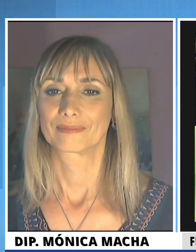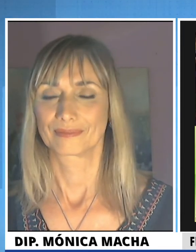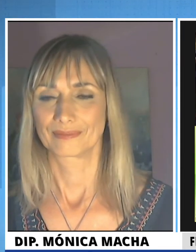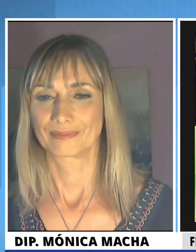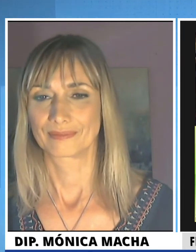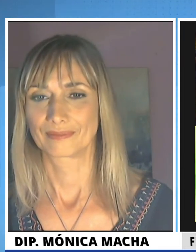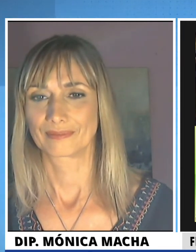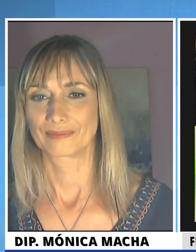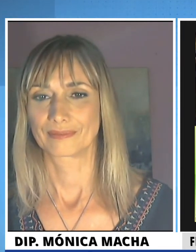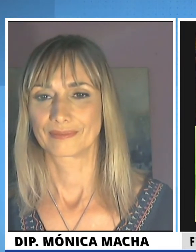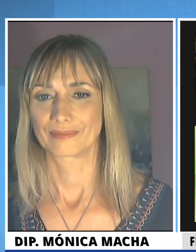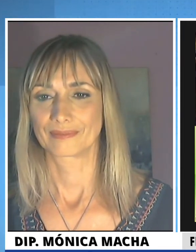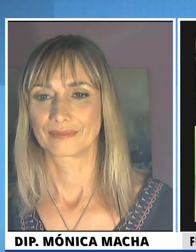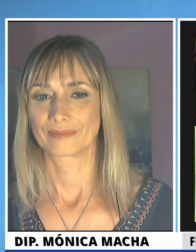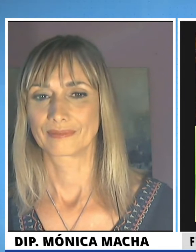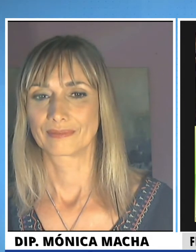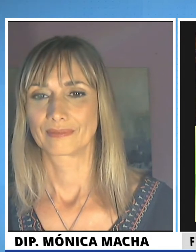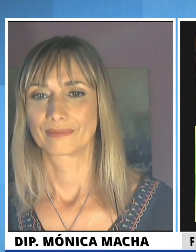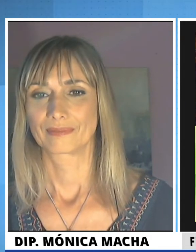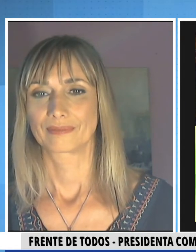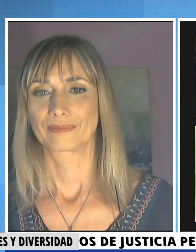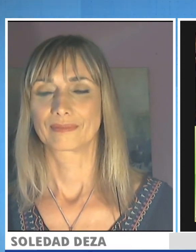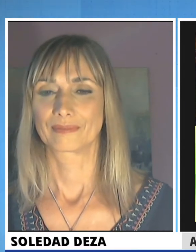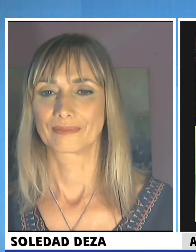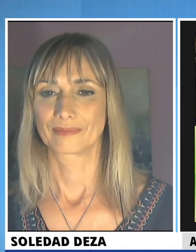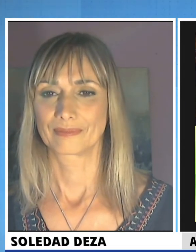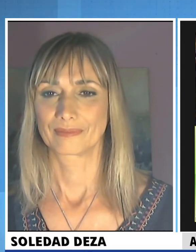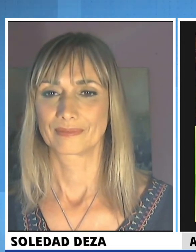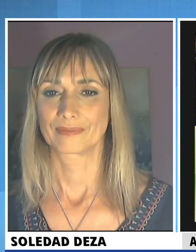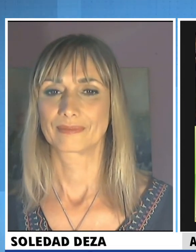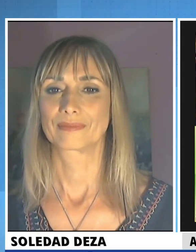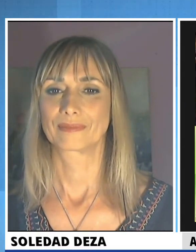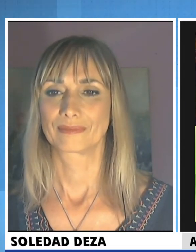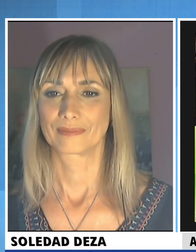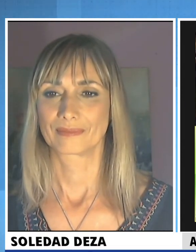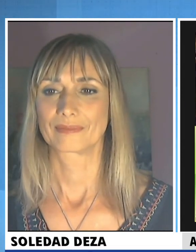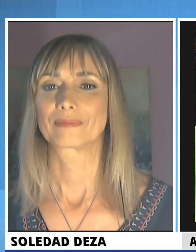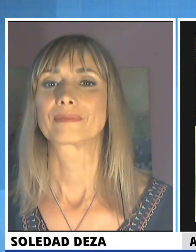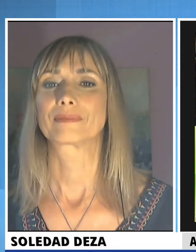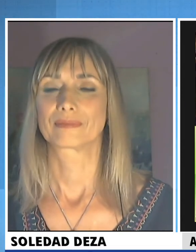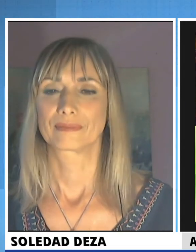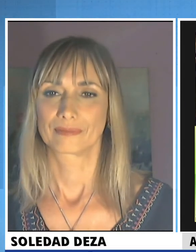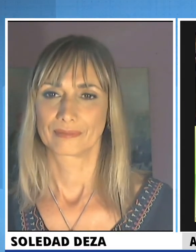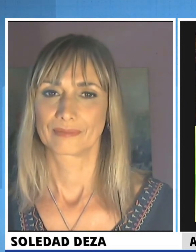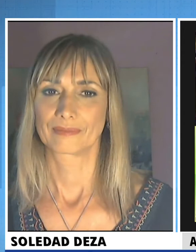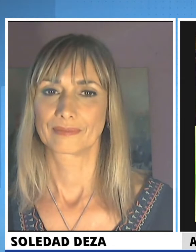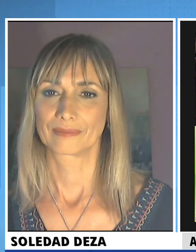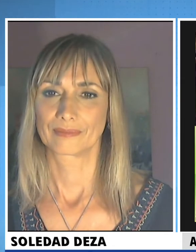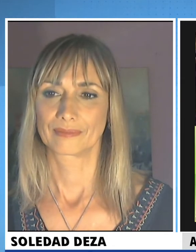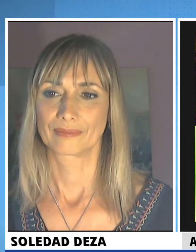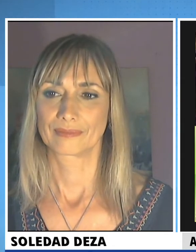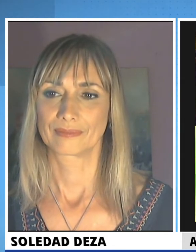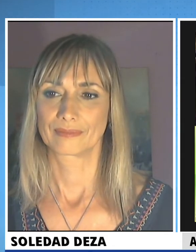en términos de clase que tiene el derecho penal, ¿no? La violencia es transversal a todas las